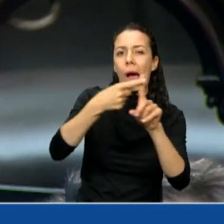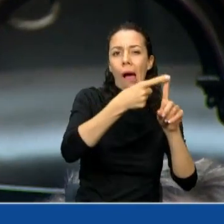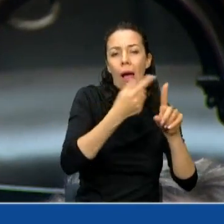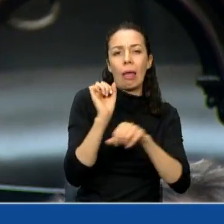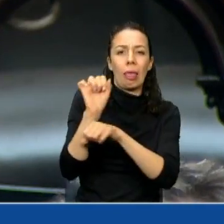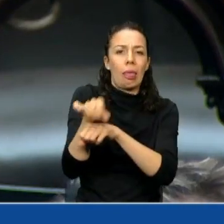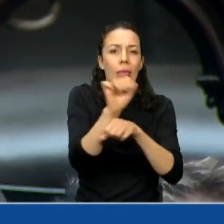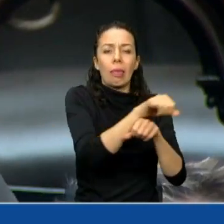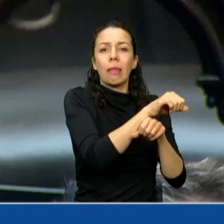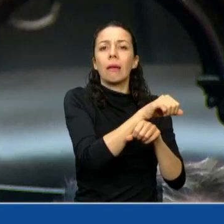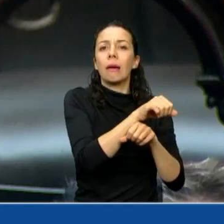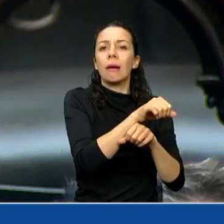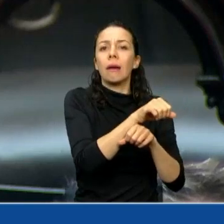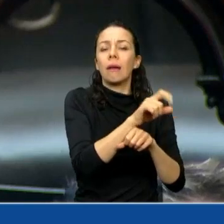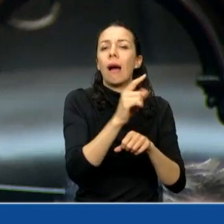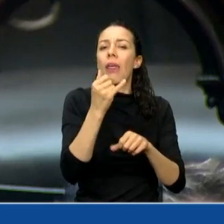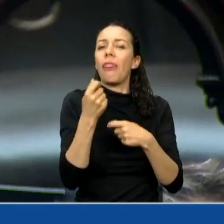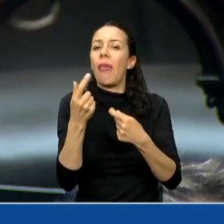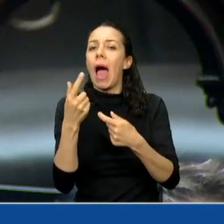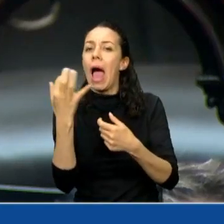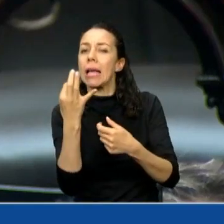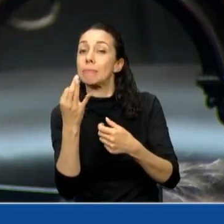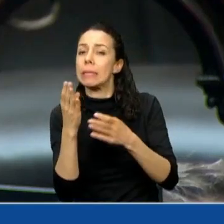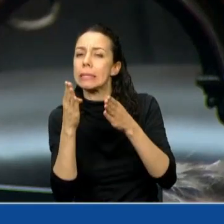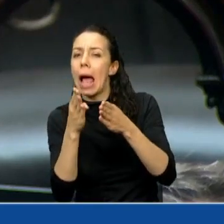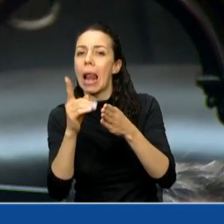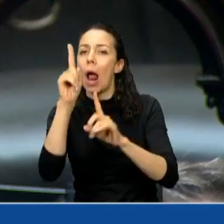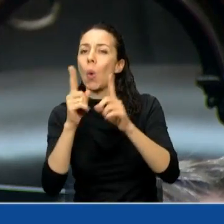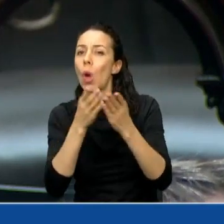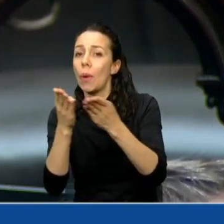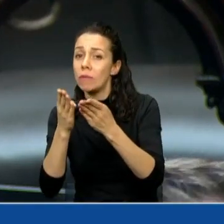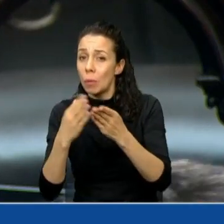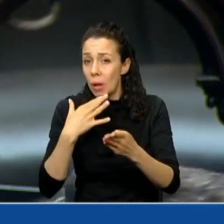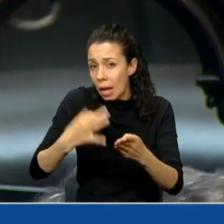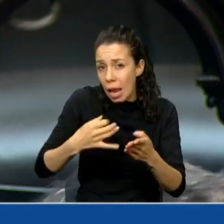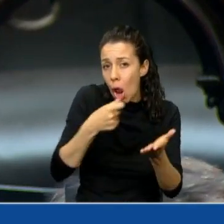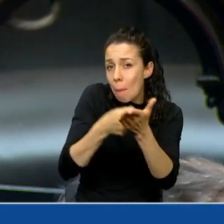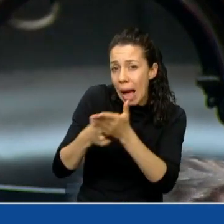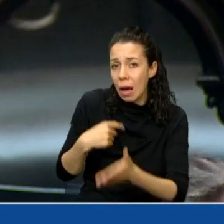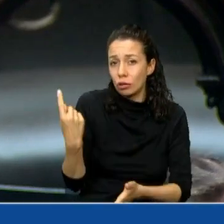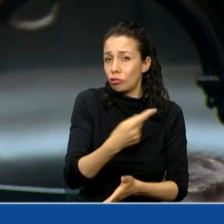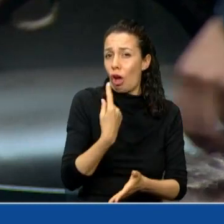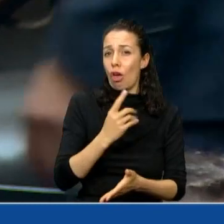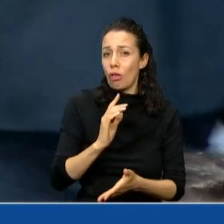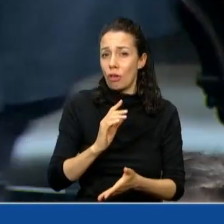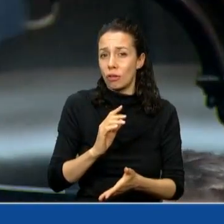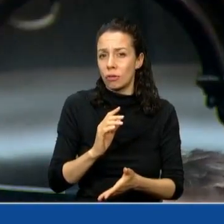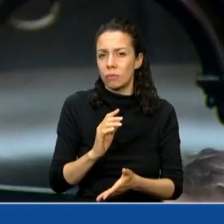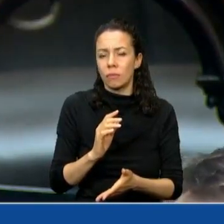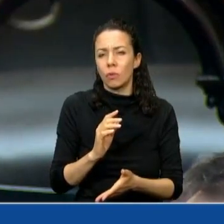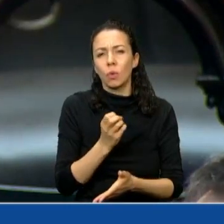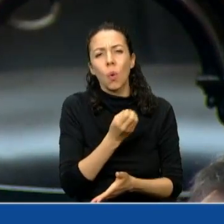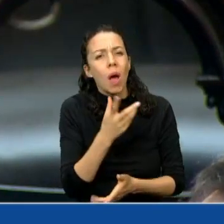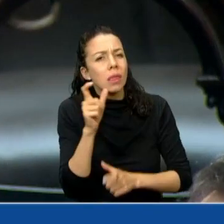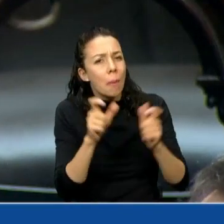con regímenes especiales que benefician unos pocos pero pagamos todos y que nadie quiere tocar. ¿Cuántos están